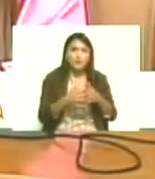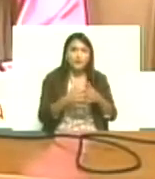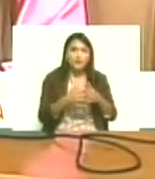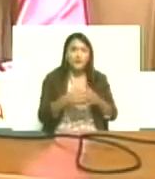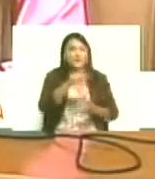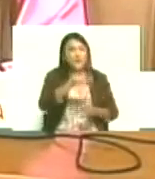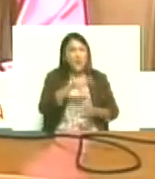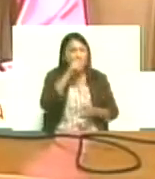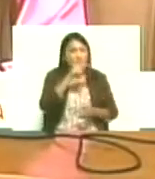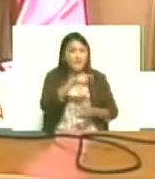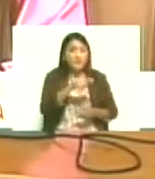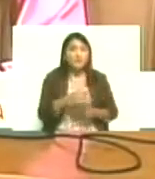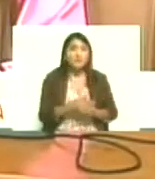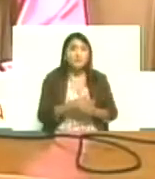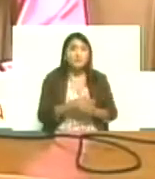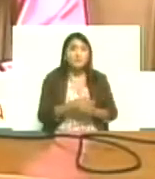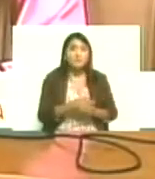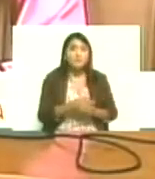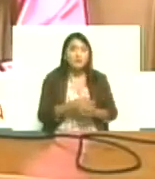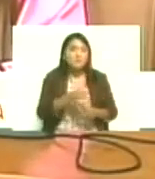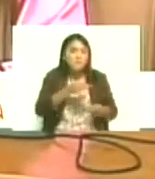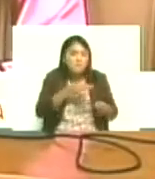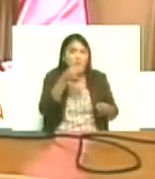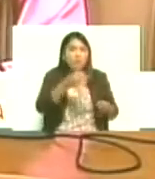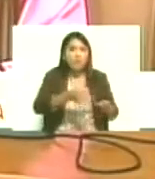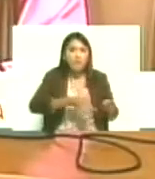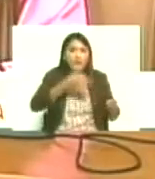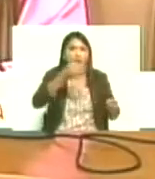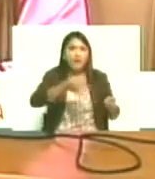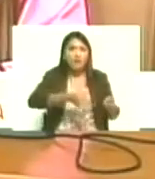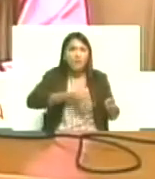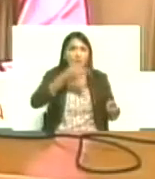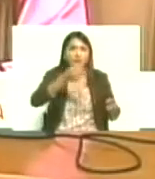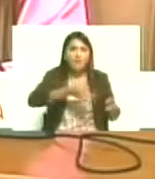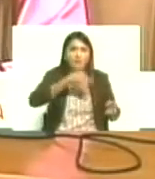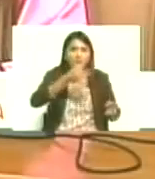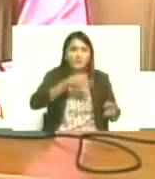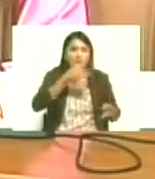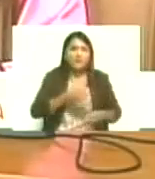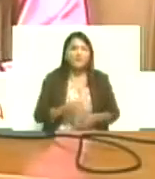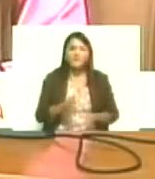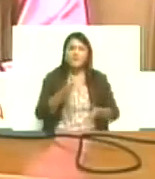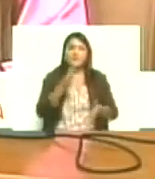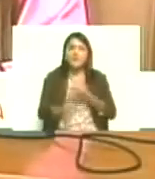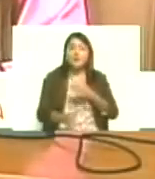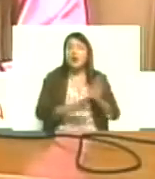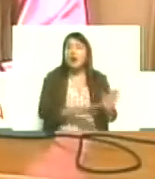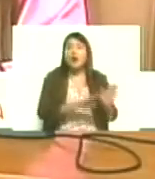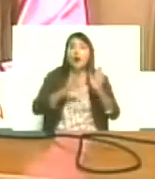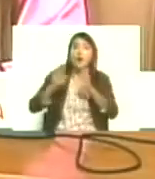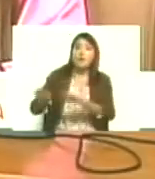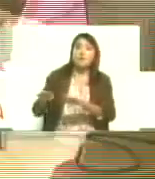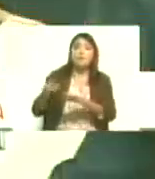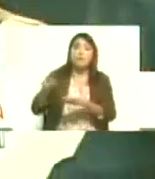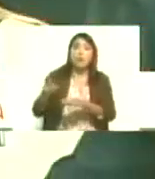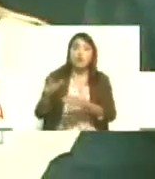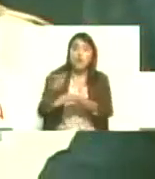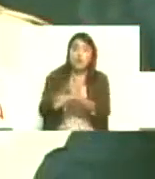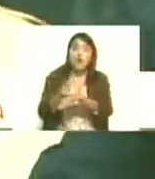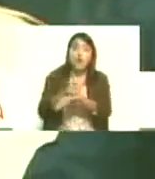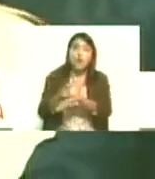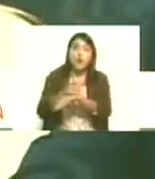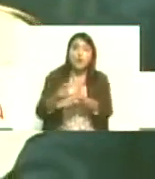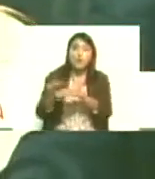Brian Nichols, emitió unas insolentes e injerencistas declaraciones respaldando las acciones del gobierno